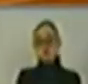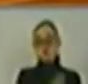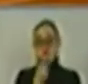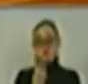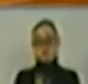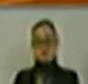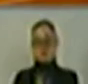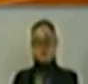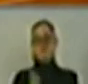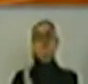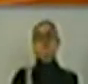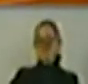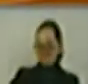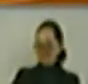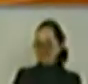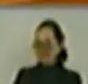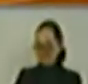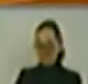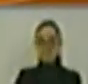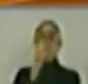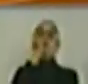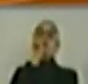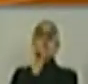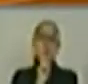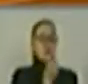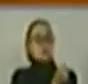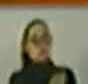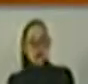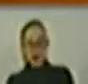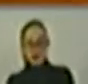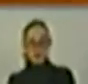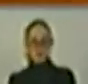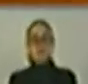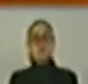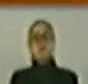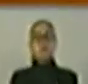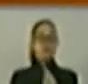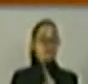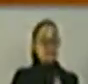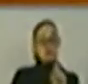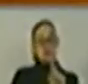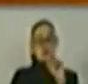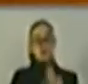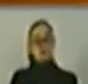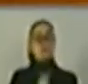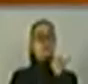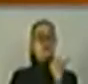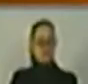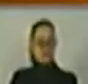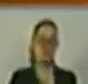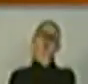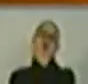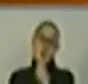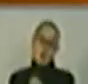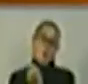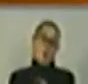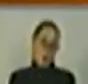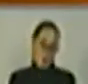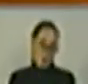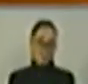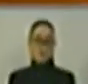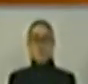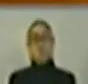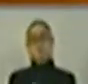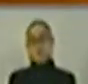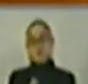183 orgullosamente ganadas por mujeres y 136 por hombres,